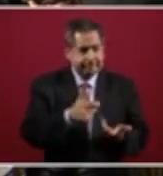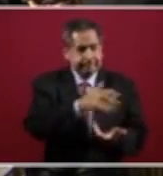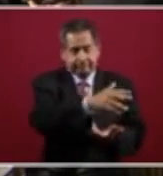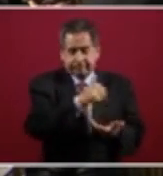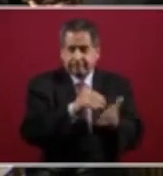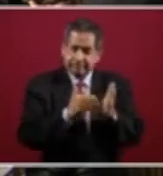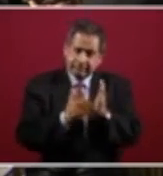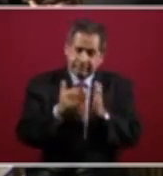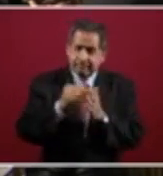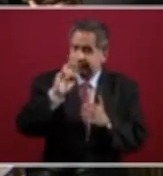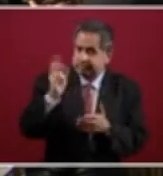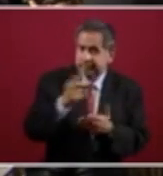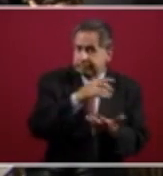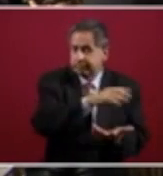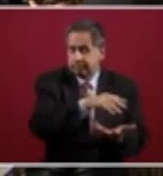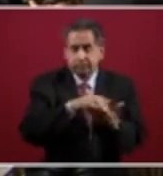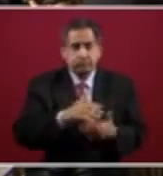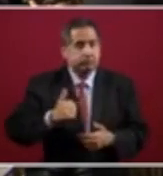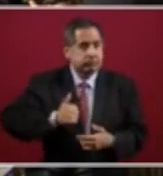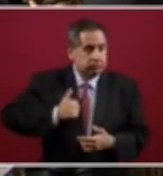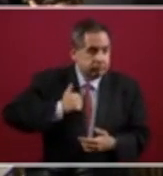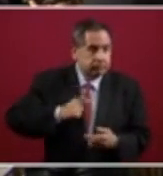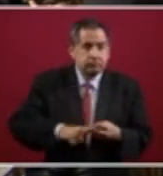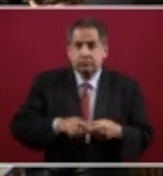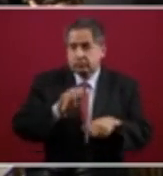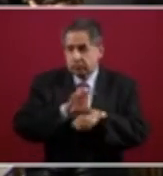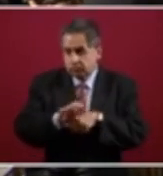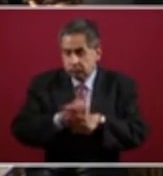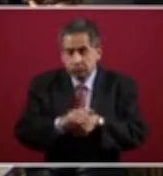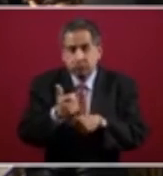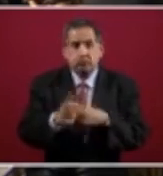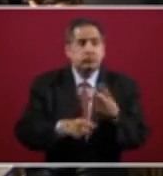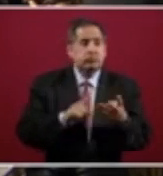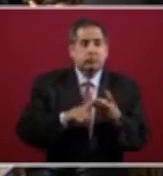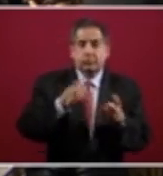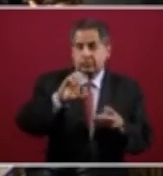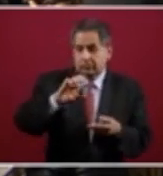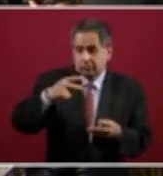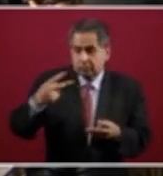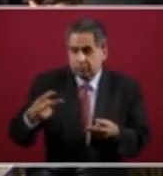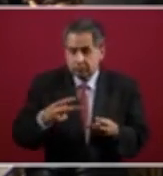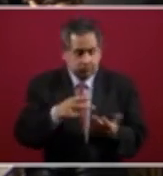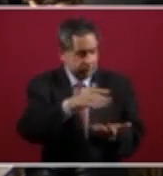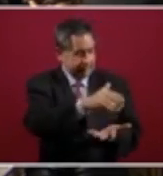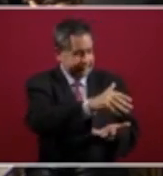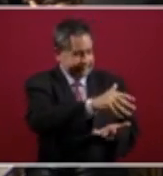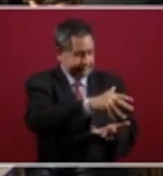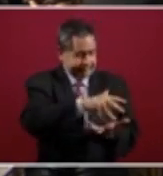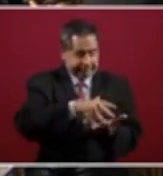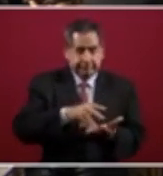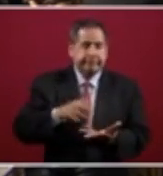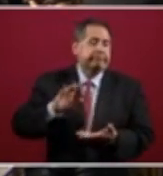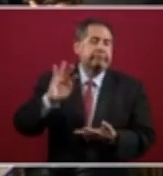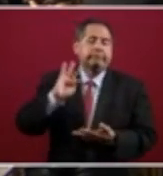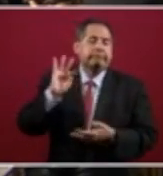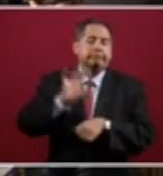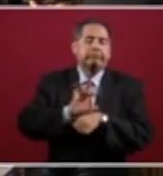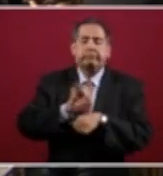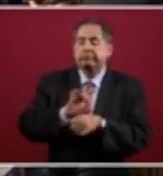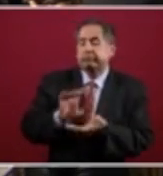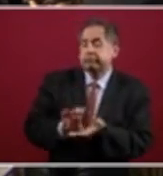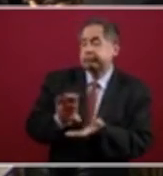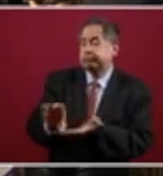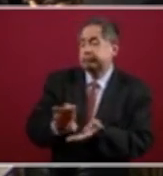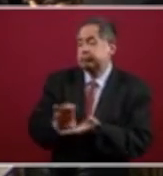millones de dólares canadienses, colombianos, millones de euros, que se supone habían transferido también para la atención a